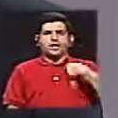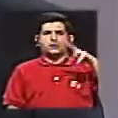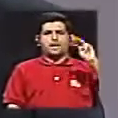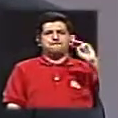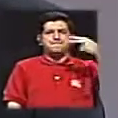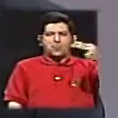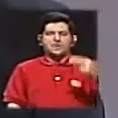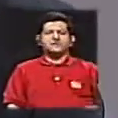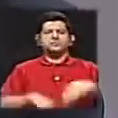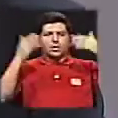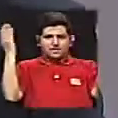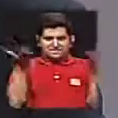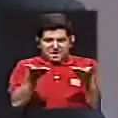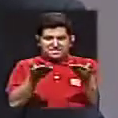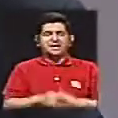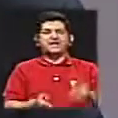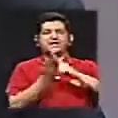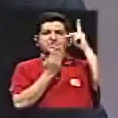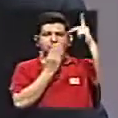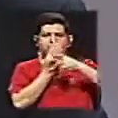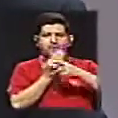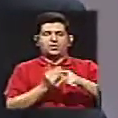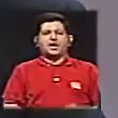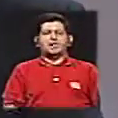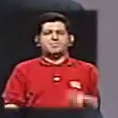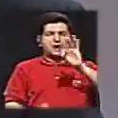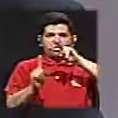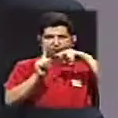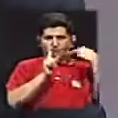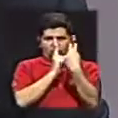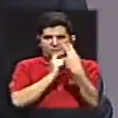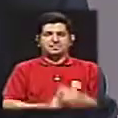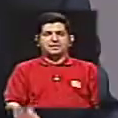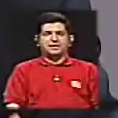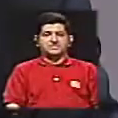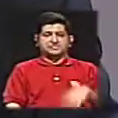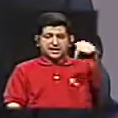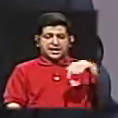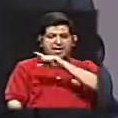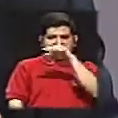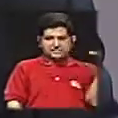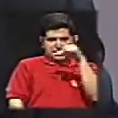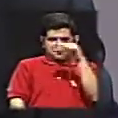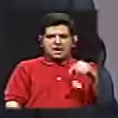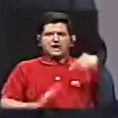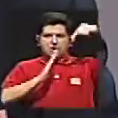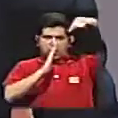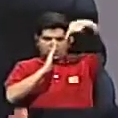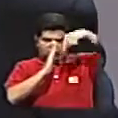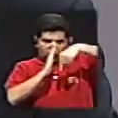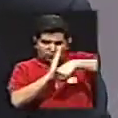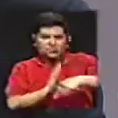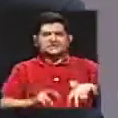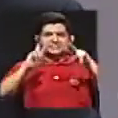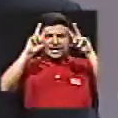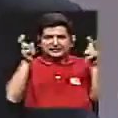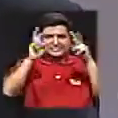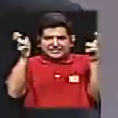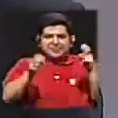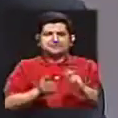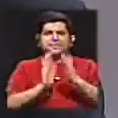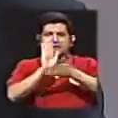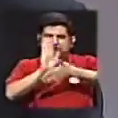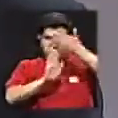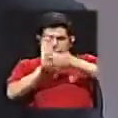Soy Mauricio Herrera y le doy la bienvenida a su programa Puntos de Vista, donde cada semana profundizamos en los temas de